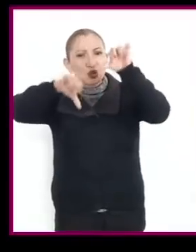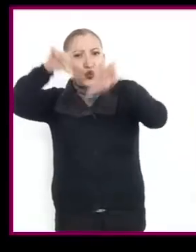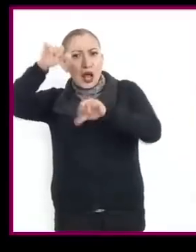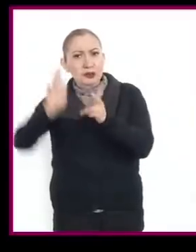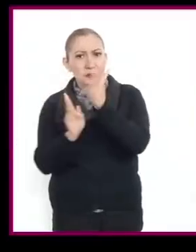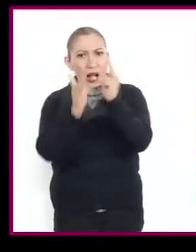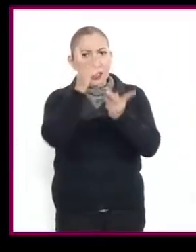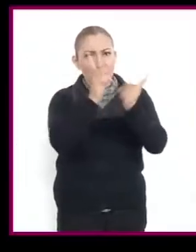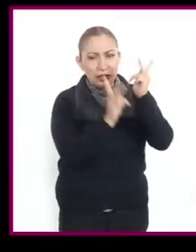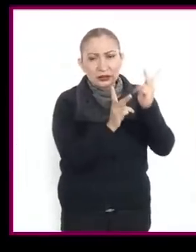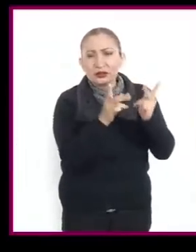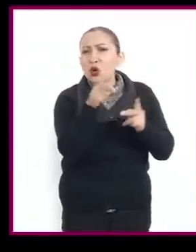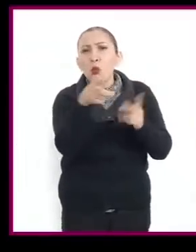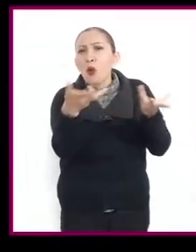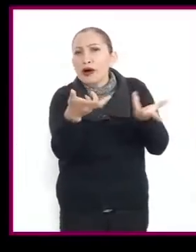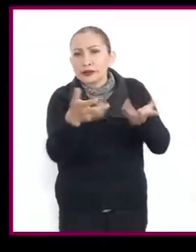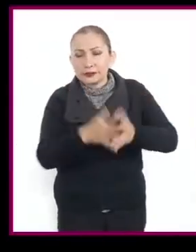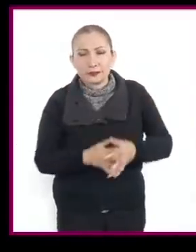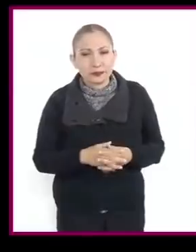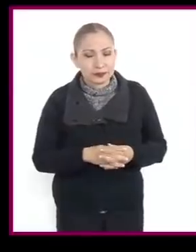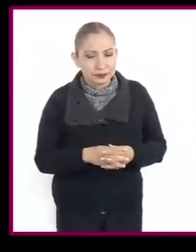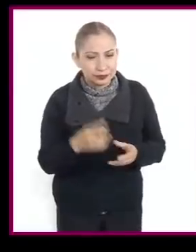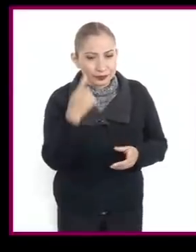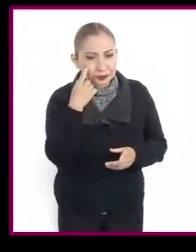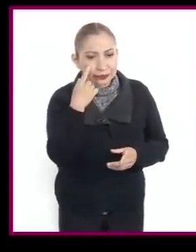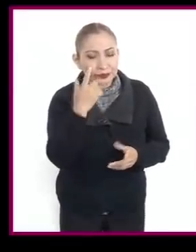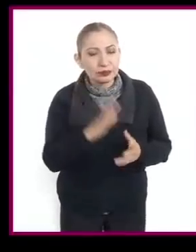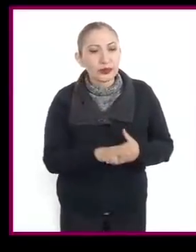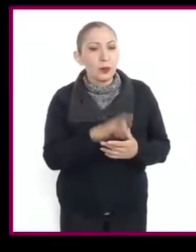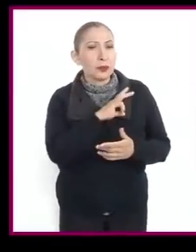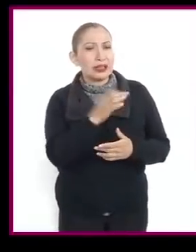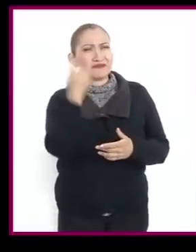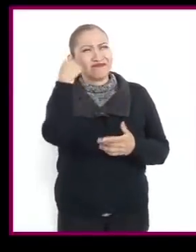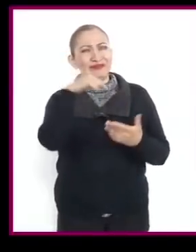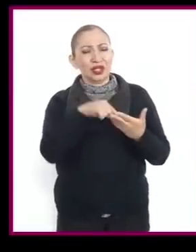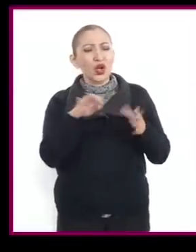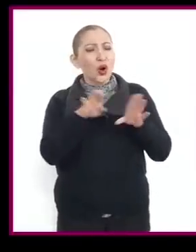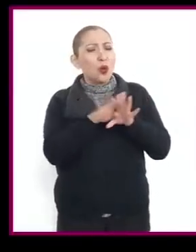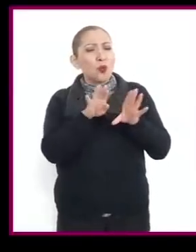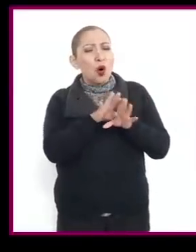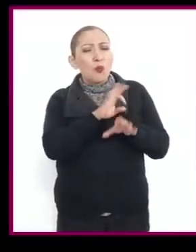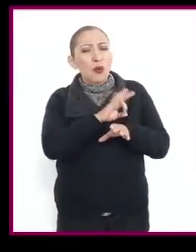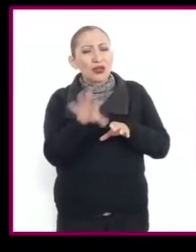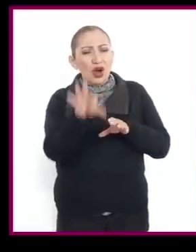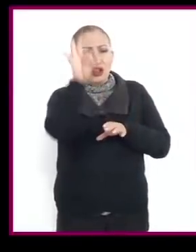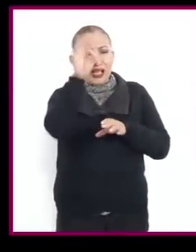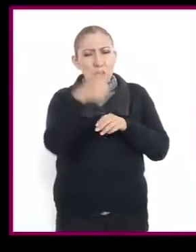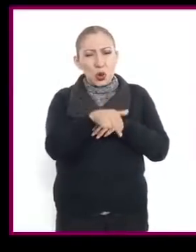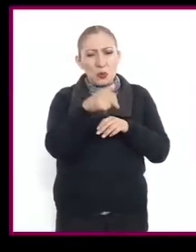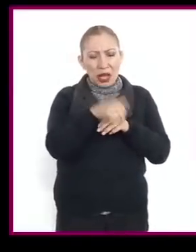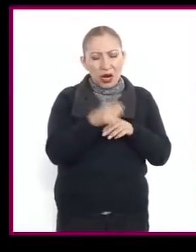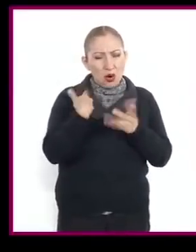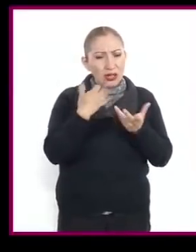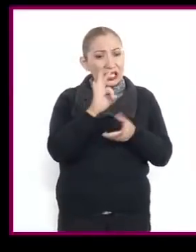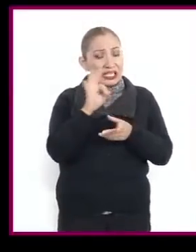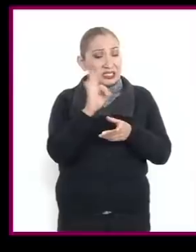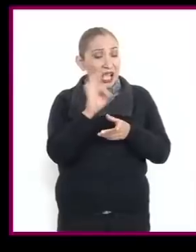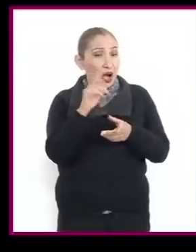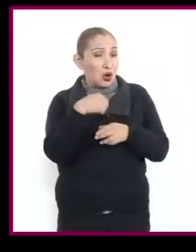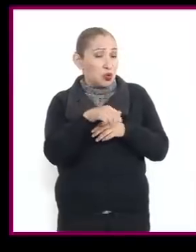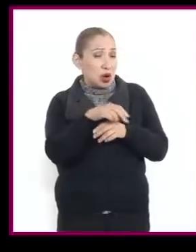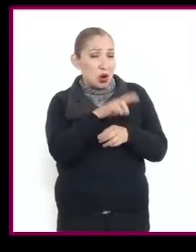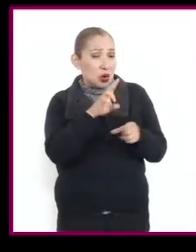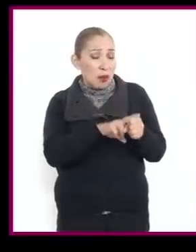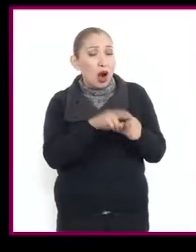tus plantas. ¿Cómo harías esto? Bueno, te podrías preguntar, ¿cómo podría encontrar ese número? Quizás quiero un número